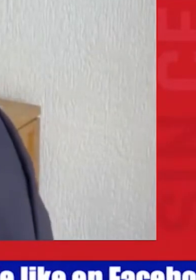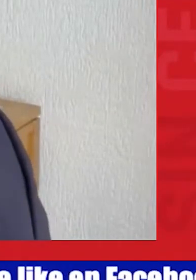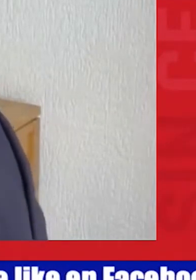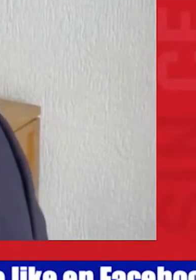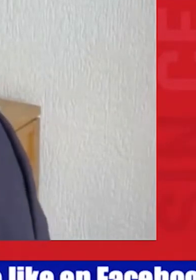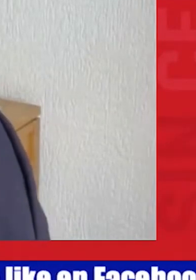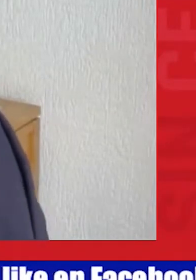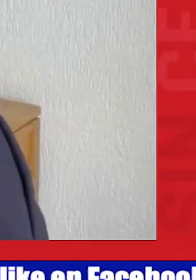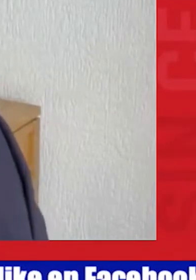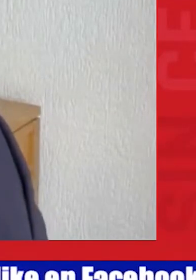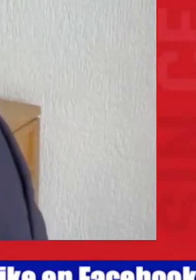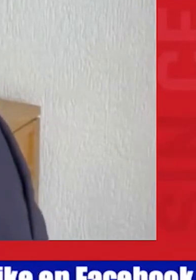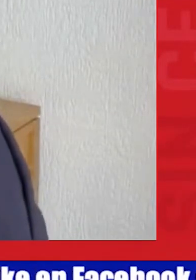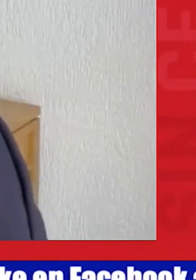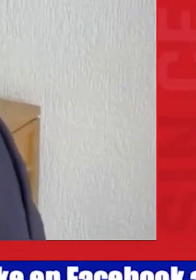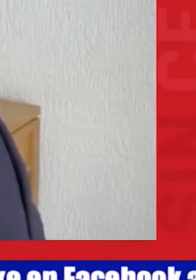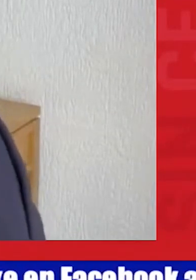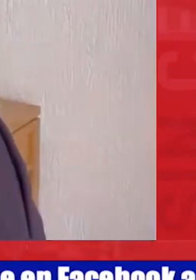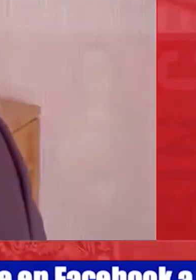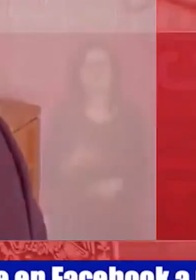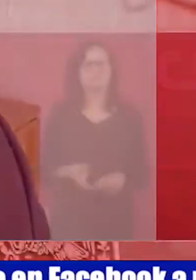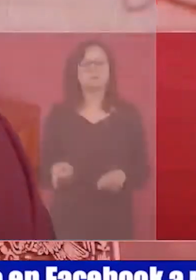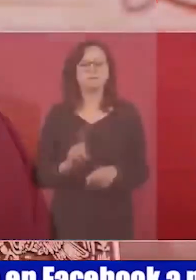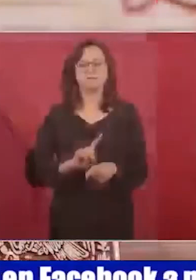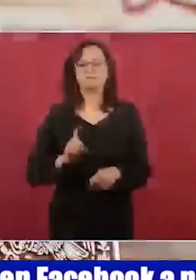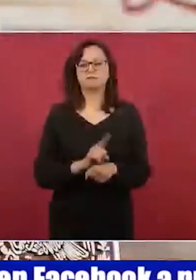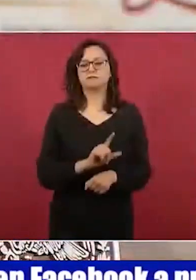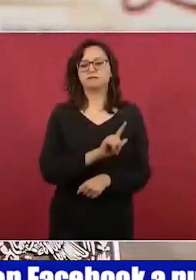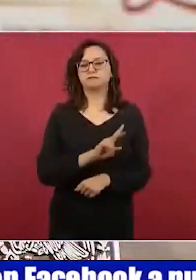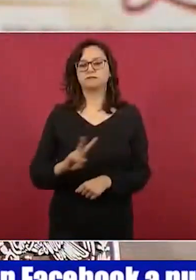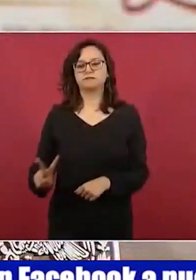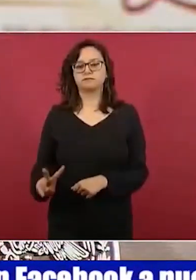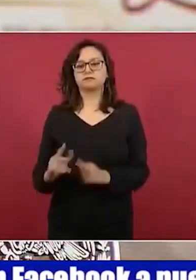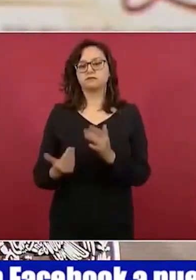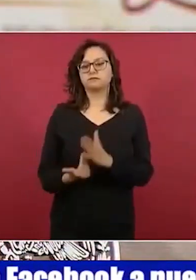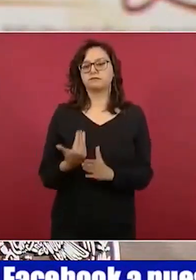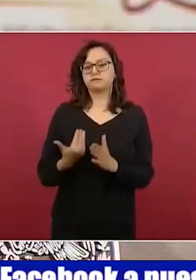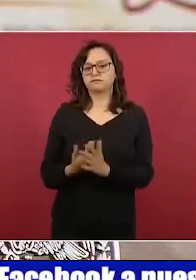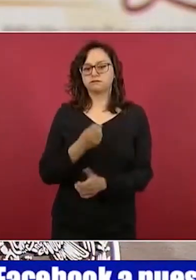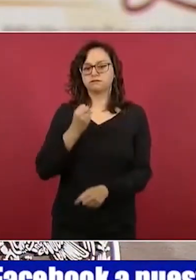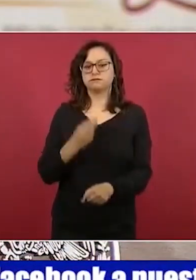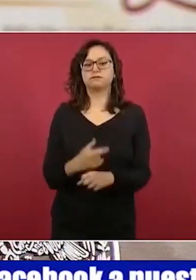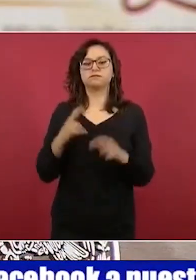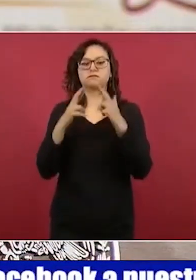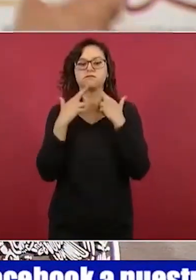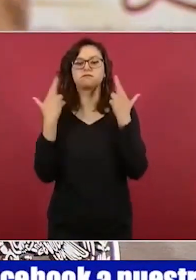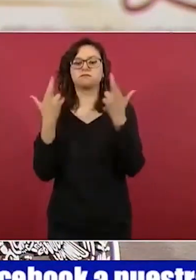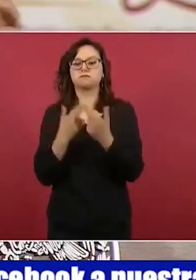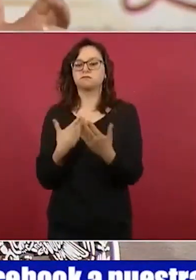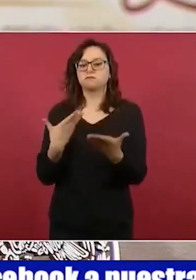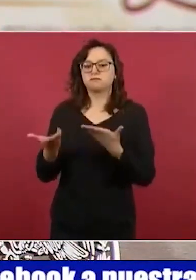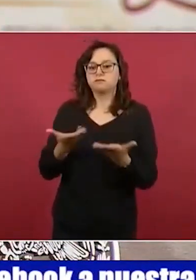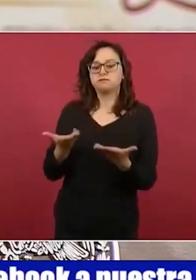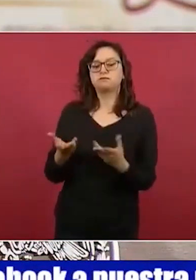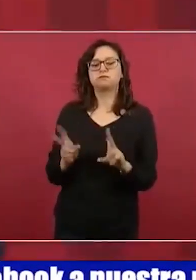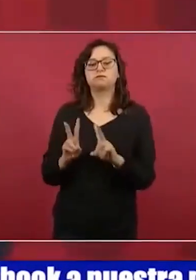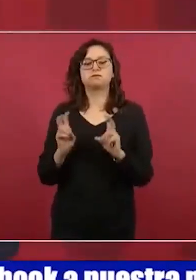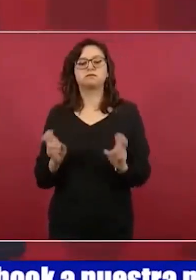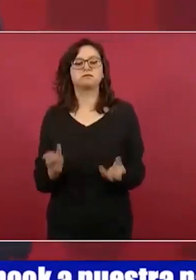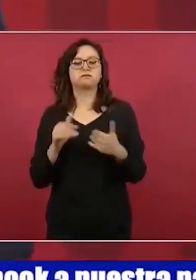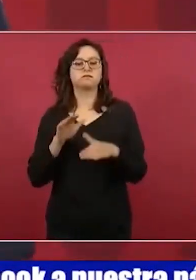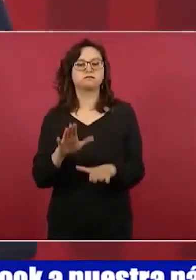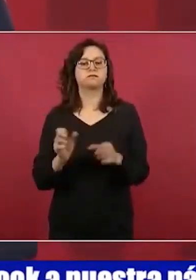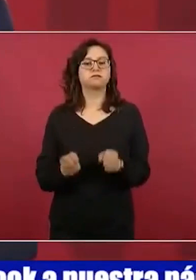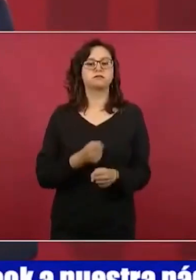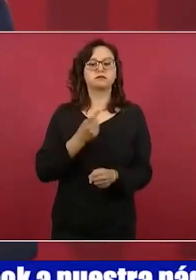Todo, siempre, de estas campañas que buscan